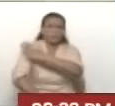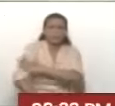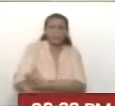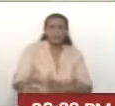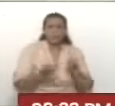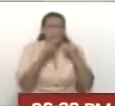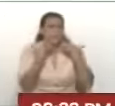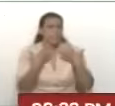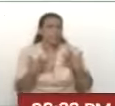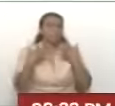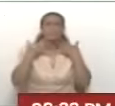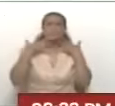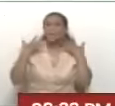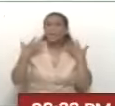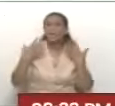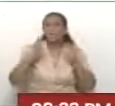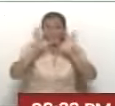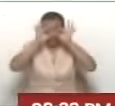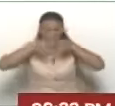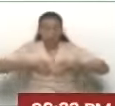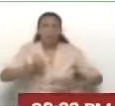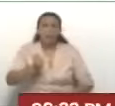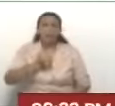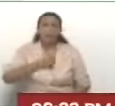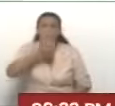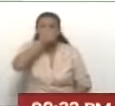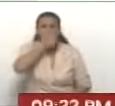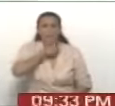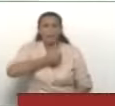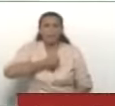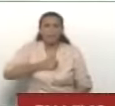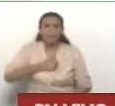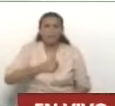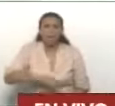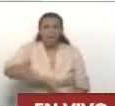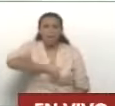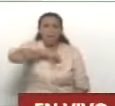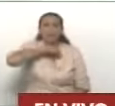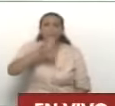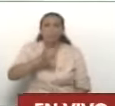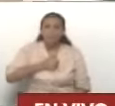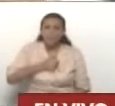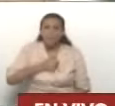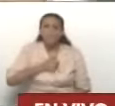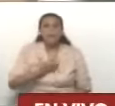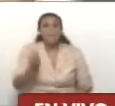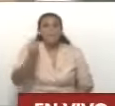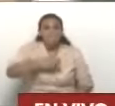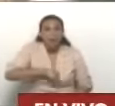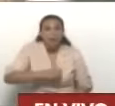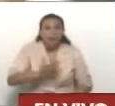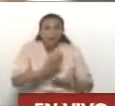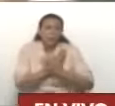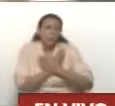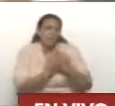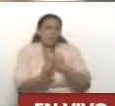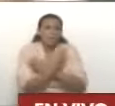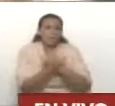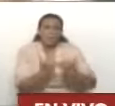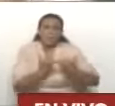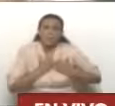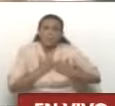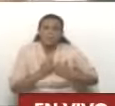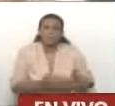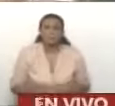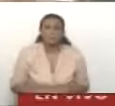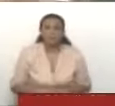sentirnos, elevar nuestra estima, nuestra autoestima, y por supuesto amarnos cada día más como nos lo merecemos. Yo creo pero que además